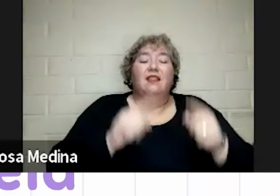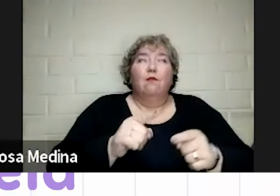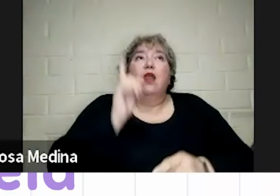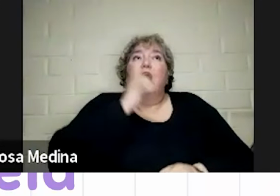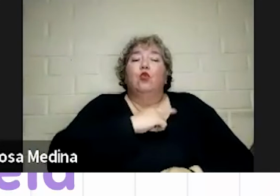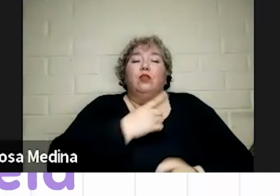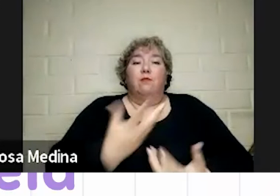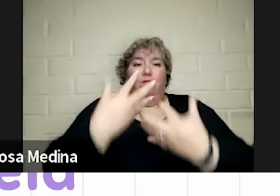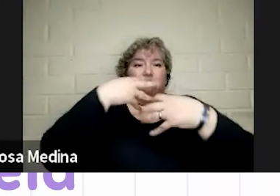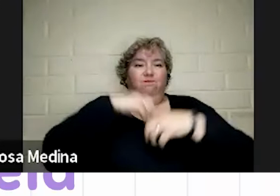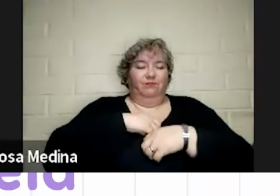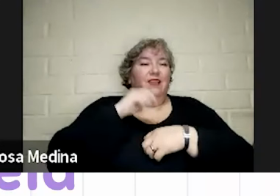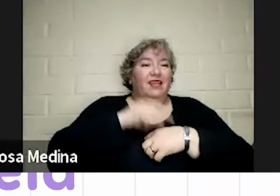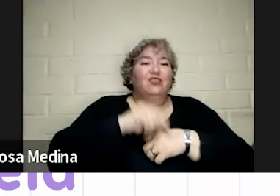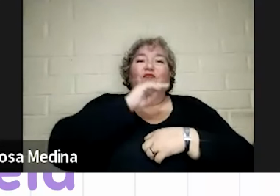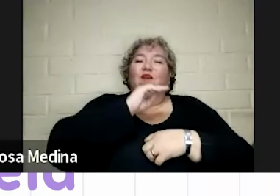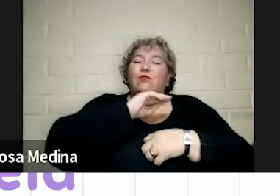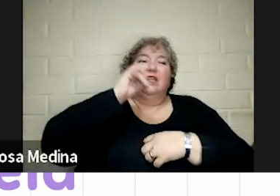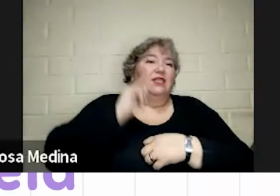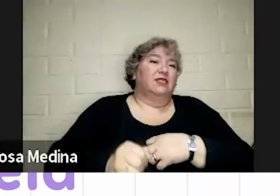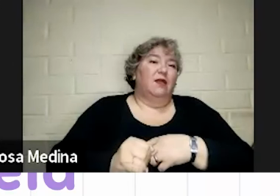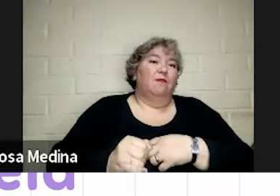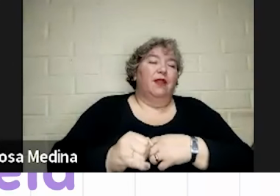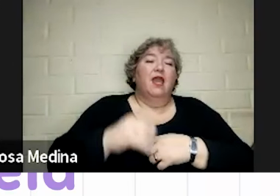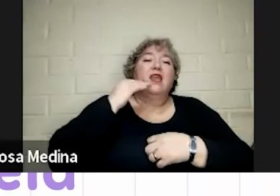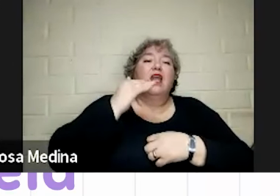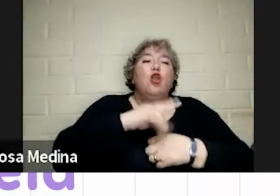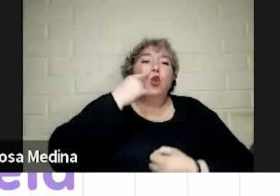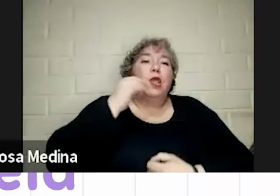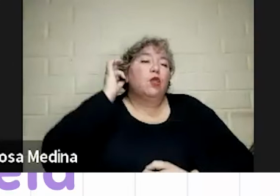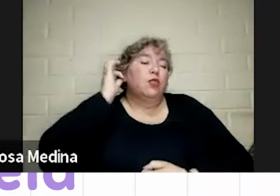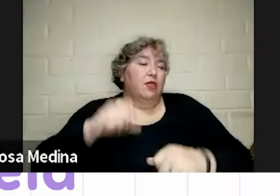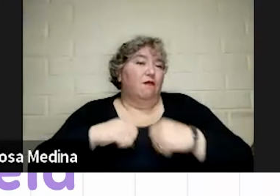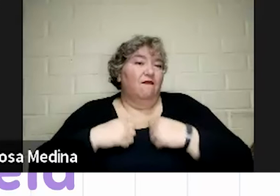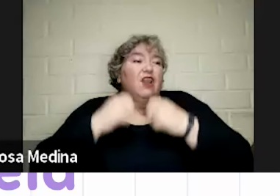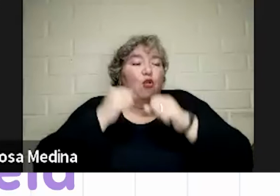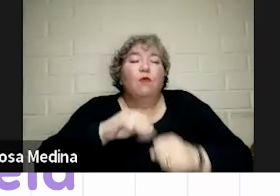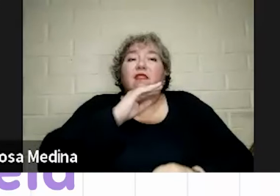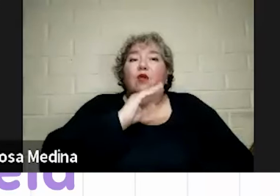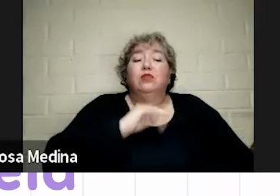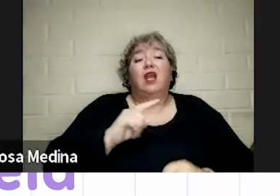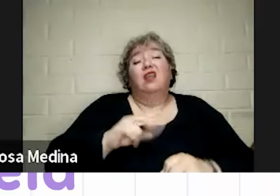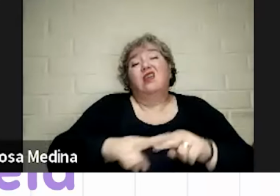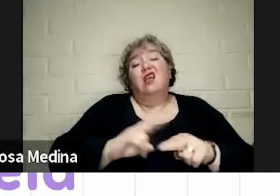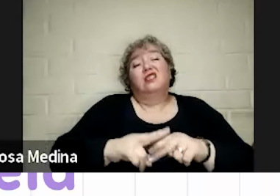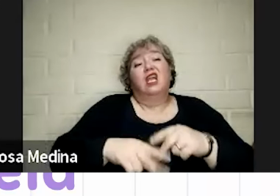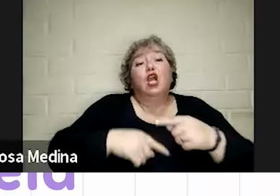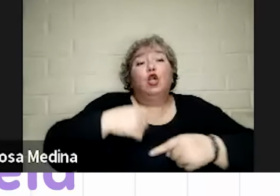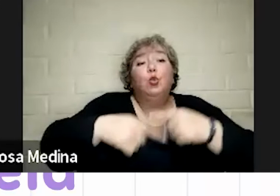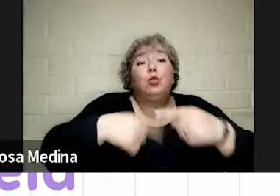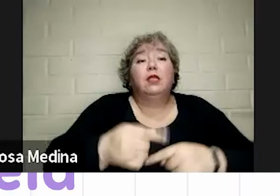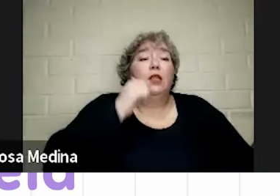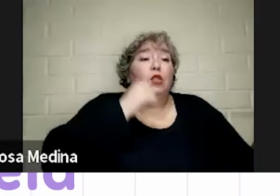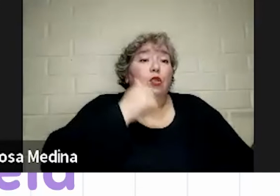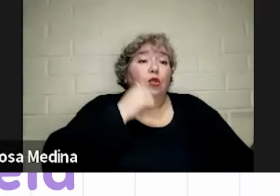internalice, que los niños y las niñas y los jóvenes la internalicen. Y bueno, y también establecer rutinas cotidianas nos sirve, rutinas de